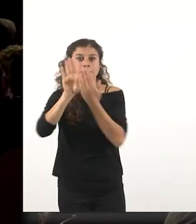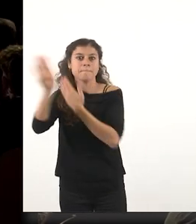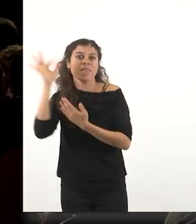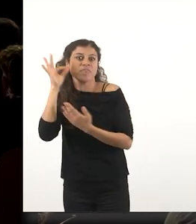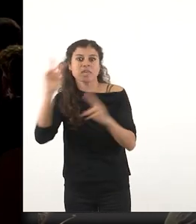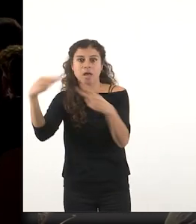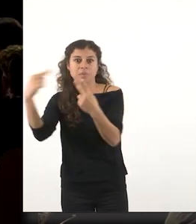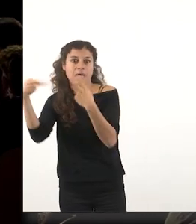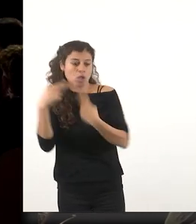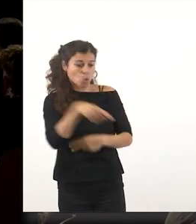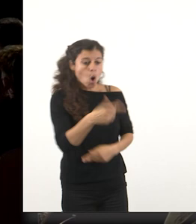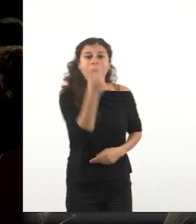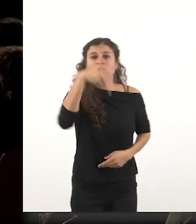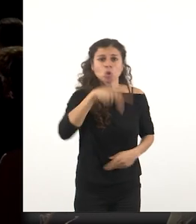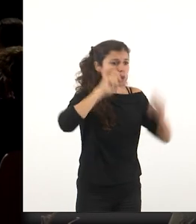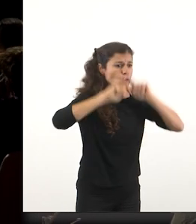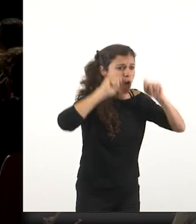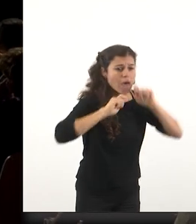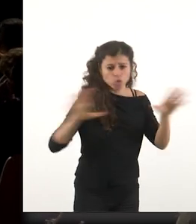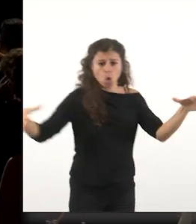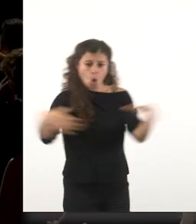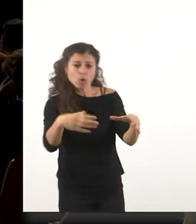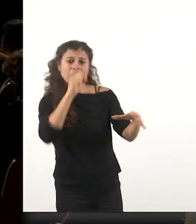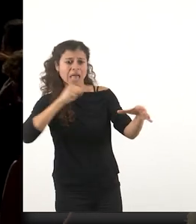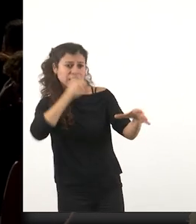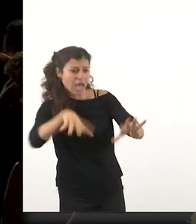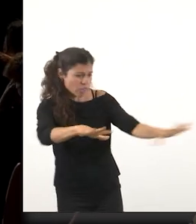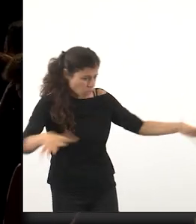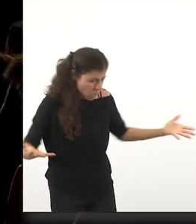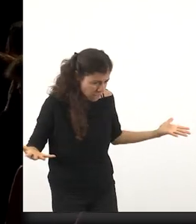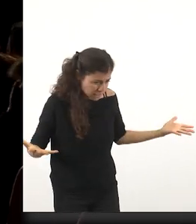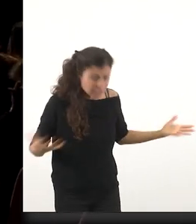el Antonio llorando, la tuna cantando, y digo, ¿yo ahora qué hago, señora? ¿Qué hago?